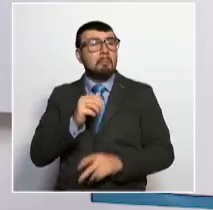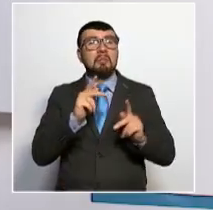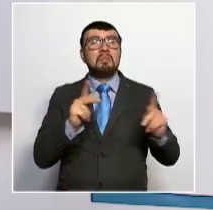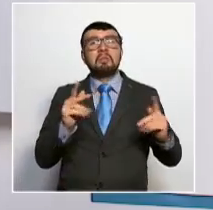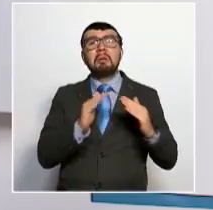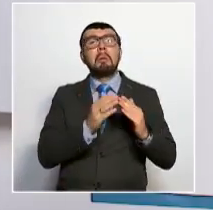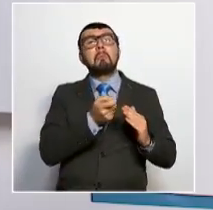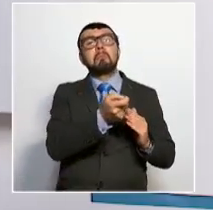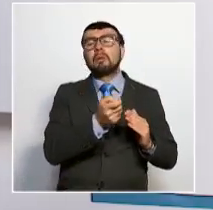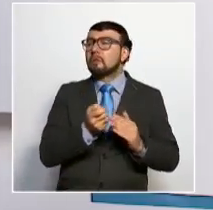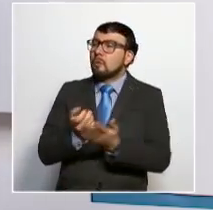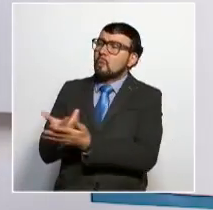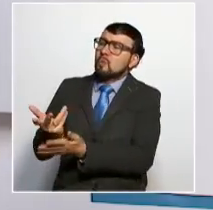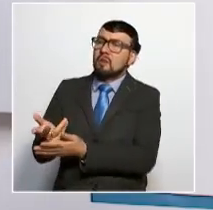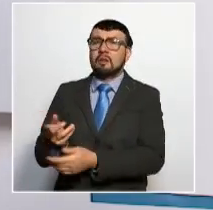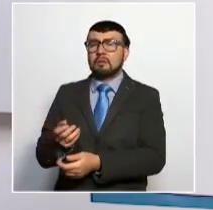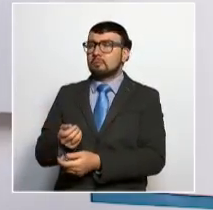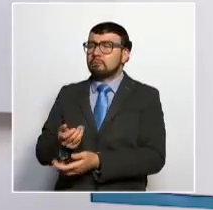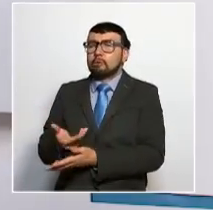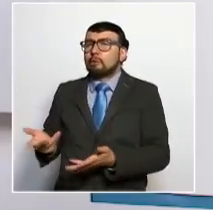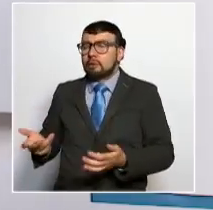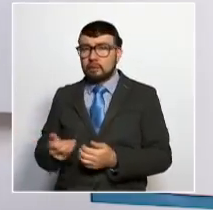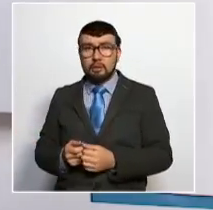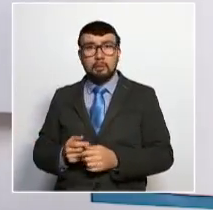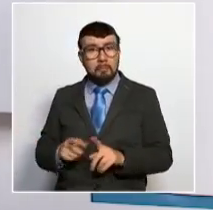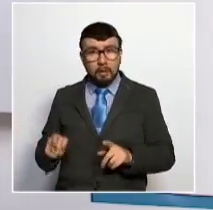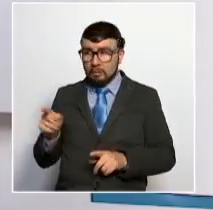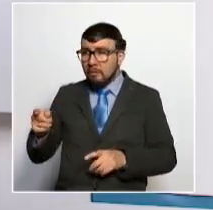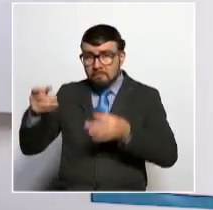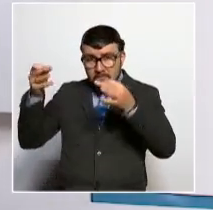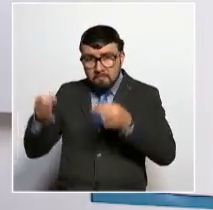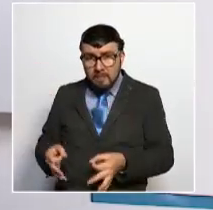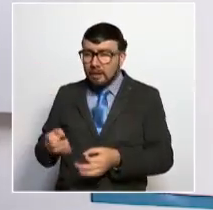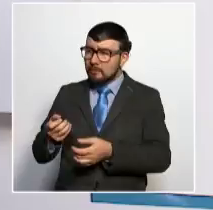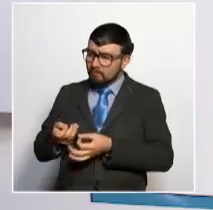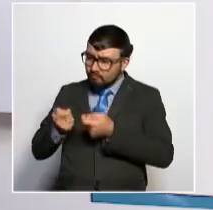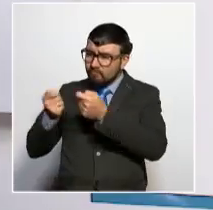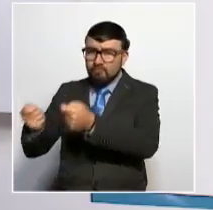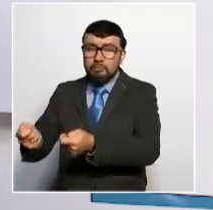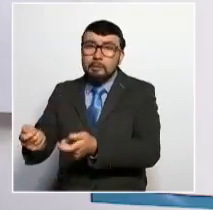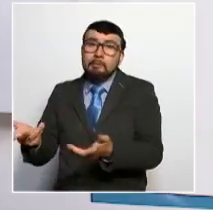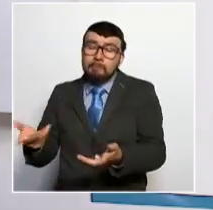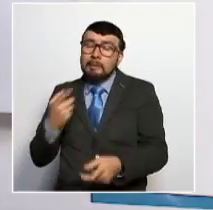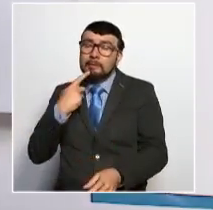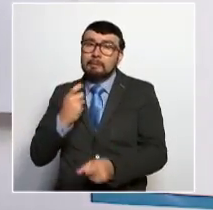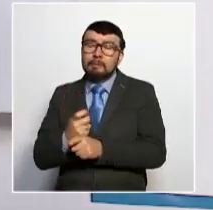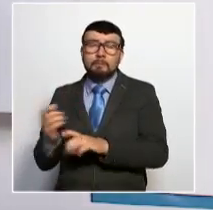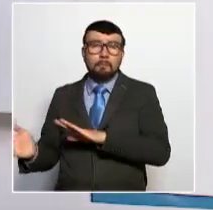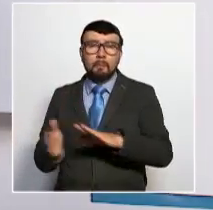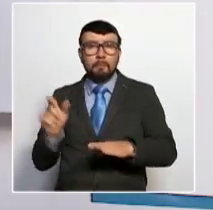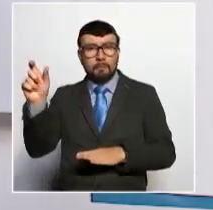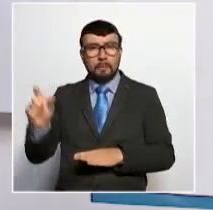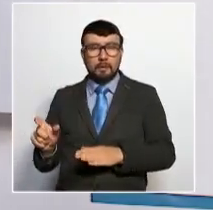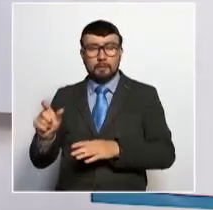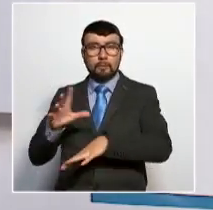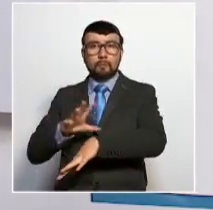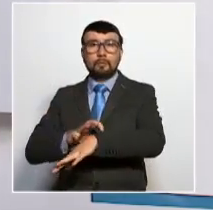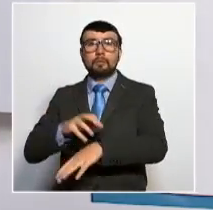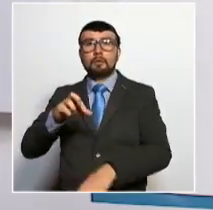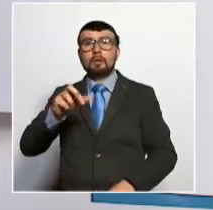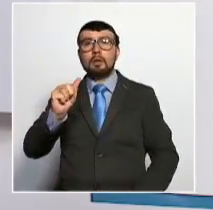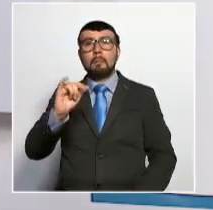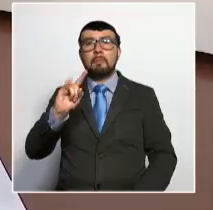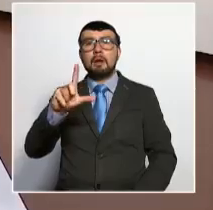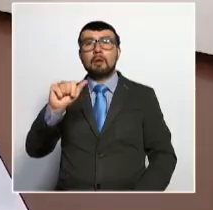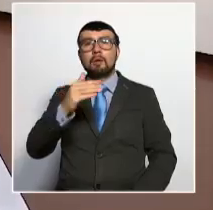formula, pero le estarán formulando para lo que es. Quiero darle la bienvenida hoy a la doctora Paula